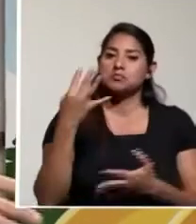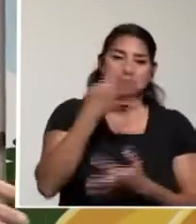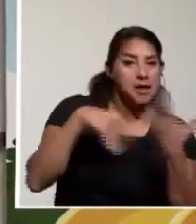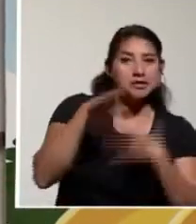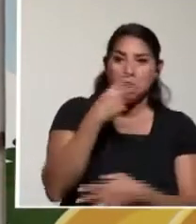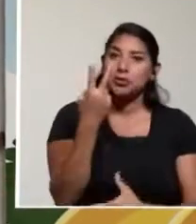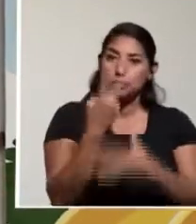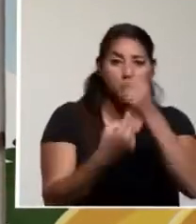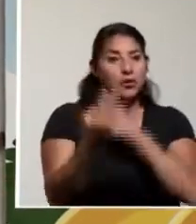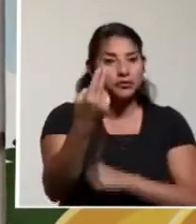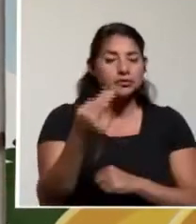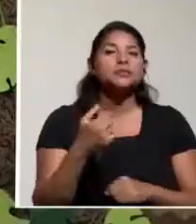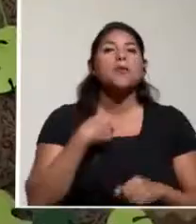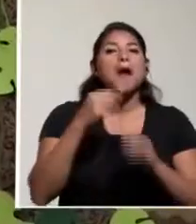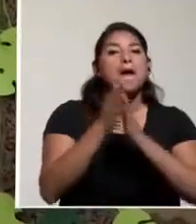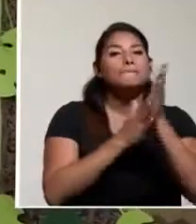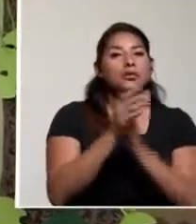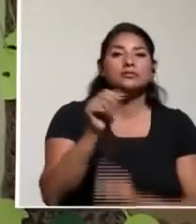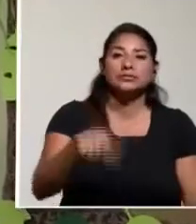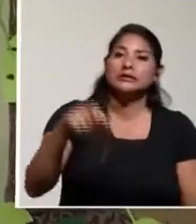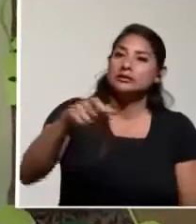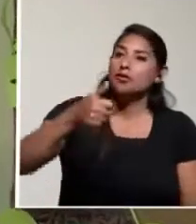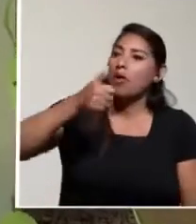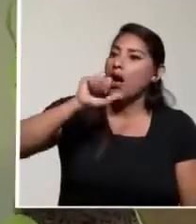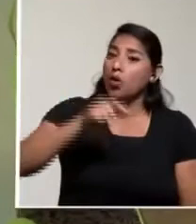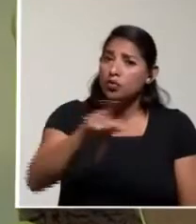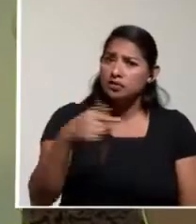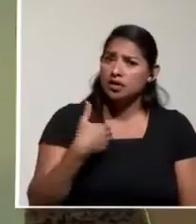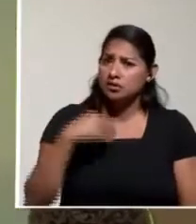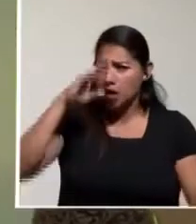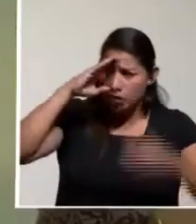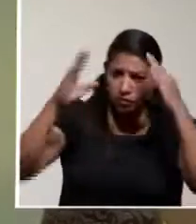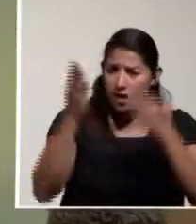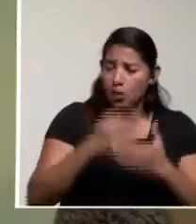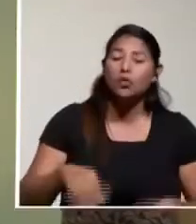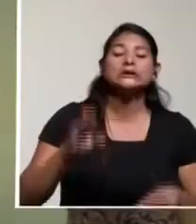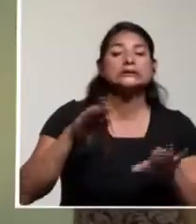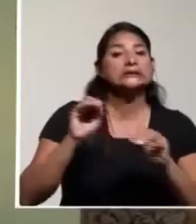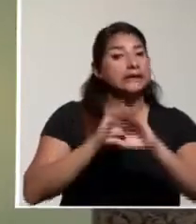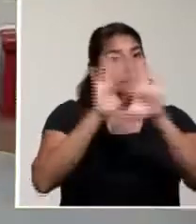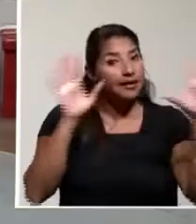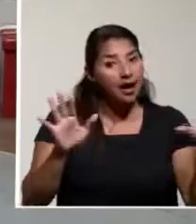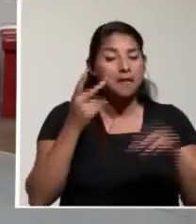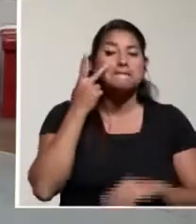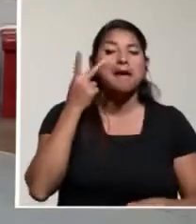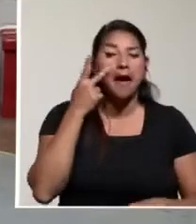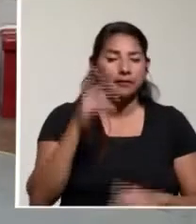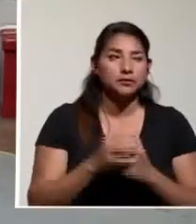acuerdo? Ajá. Yo voy a aprovechar para tomar agua. Yo no sé si usted tiene esa luz por claro ahí. Claro que sí. Vamos a ver.